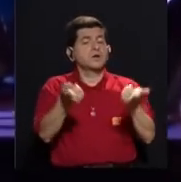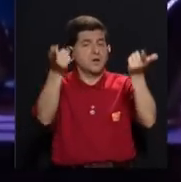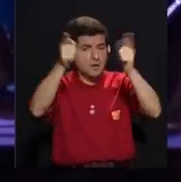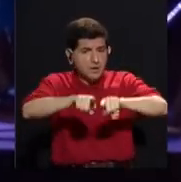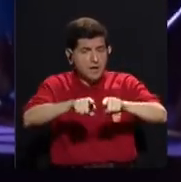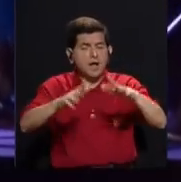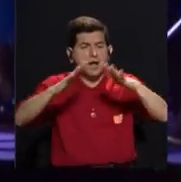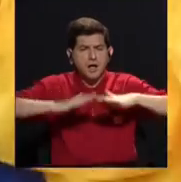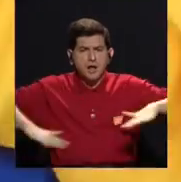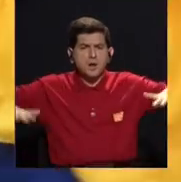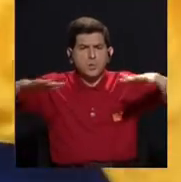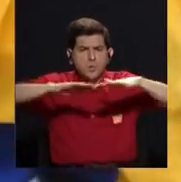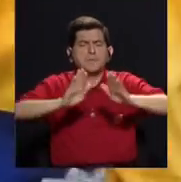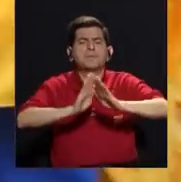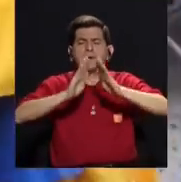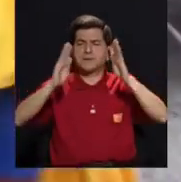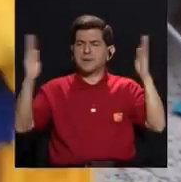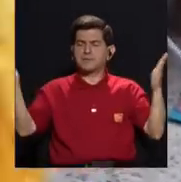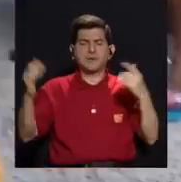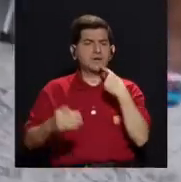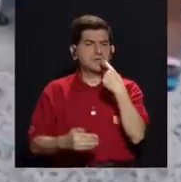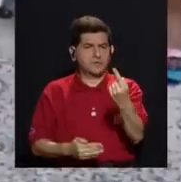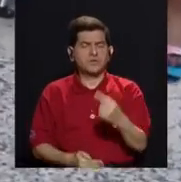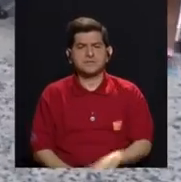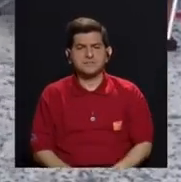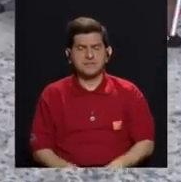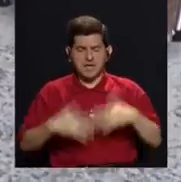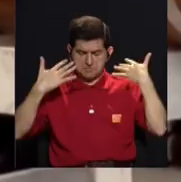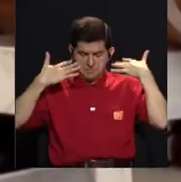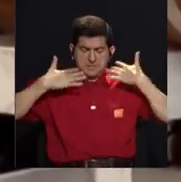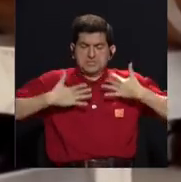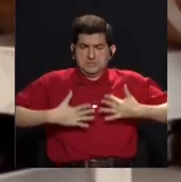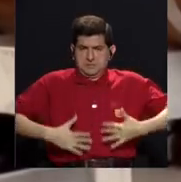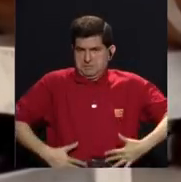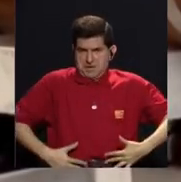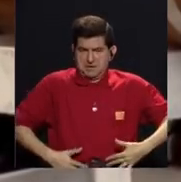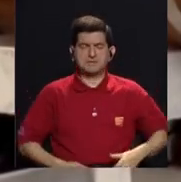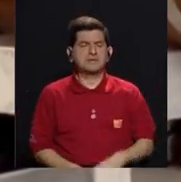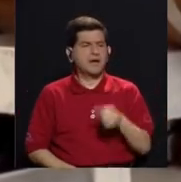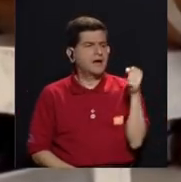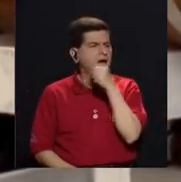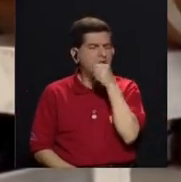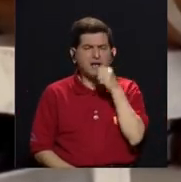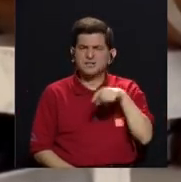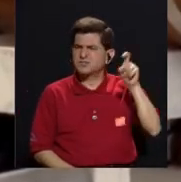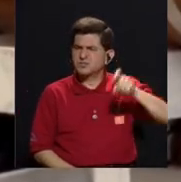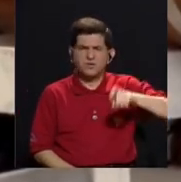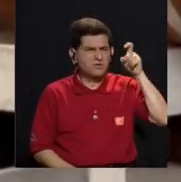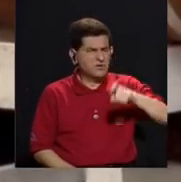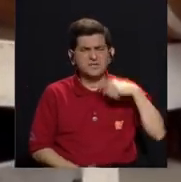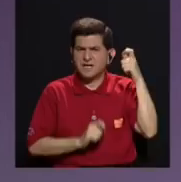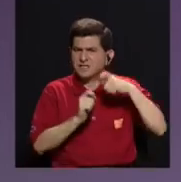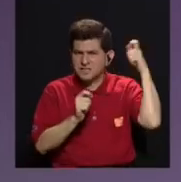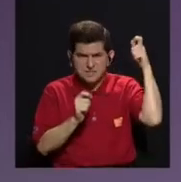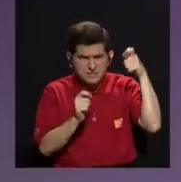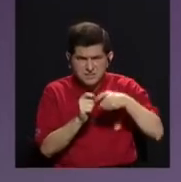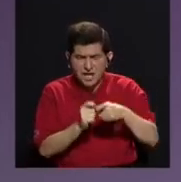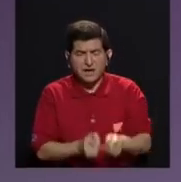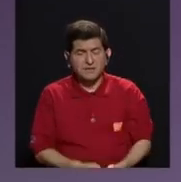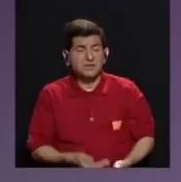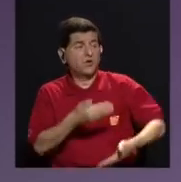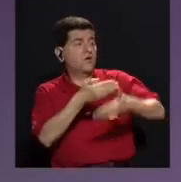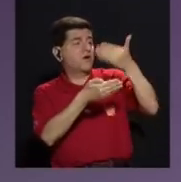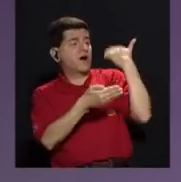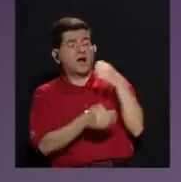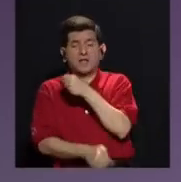quizás un espacio un poco más abierto como mencionaba en términos de la vestimenta las canciones no tienen que ser estrictamente aquellas